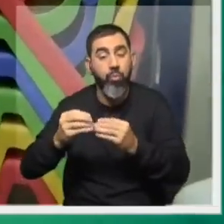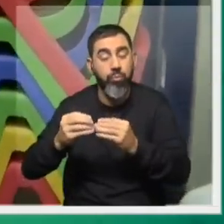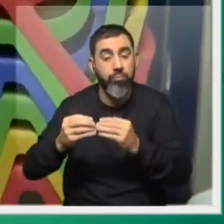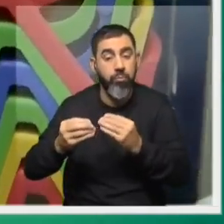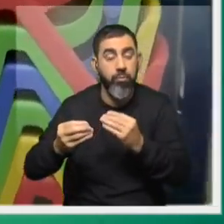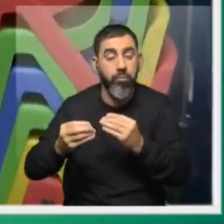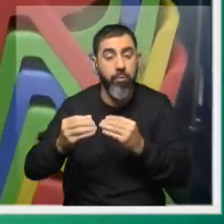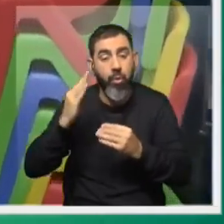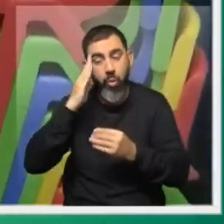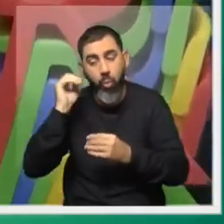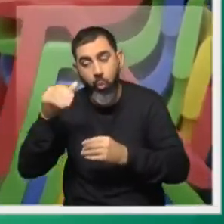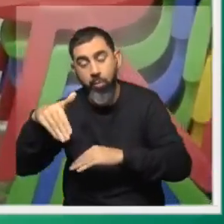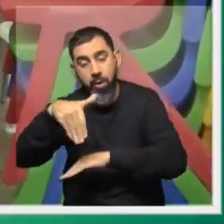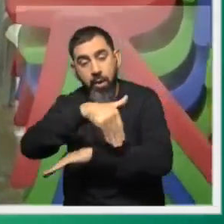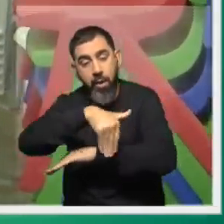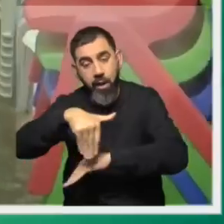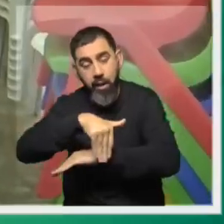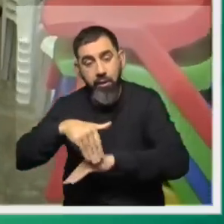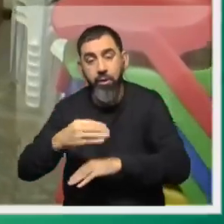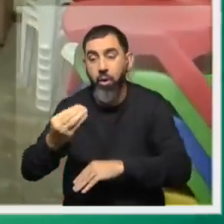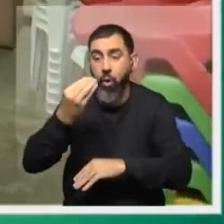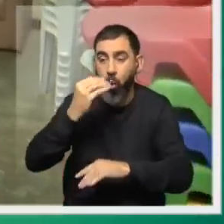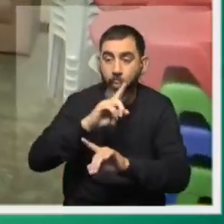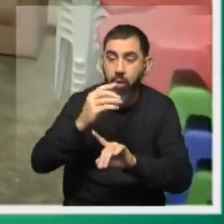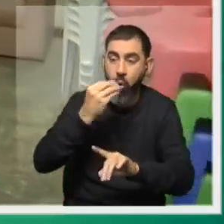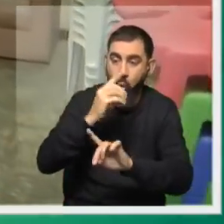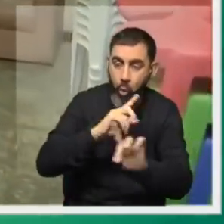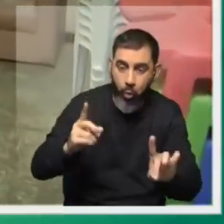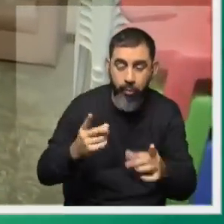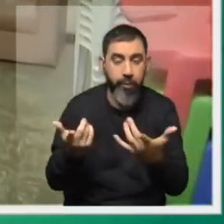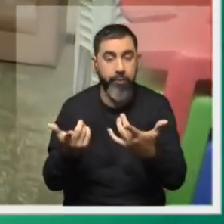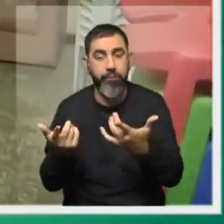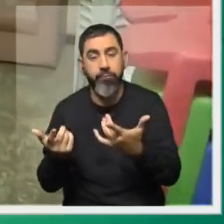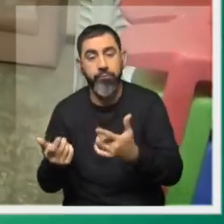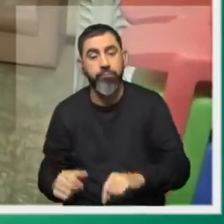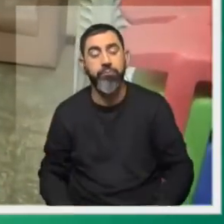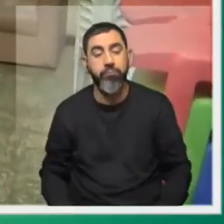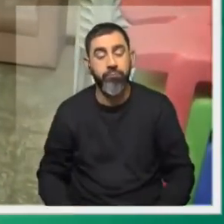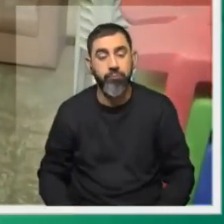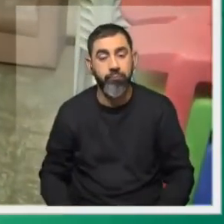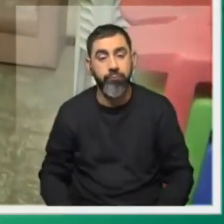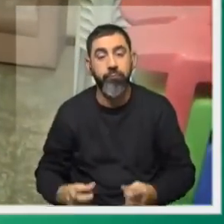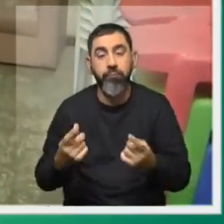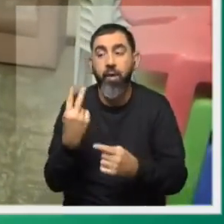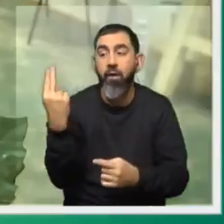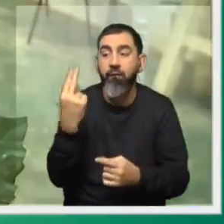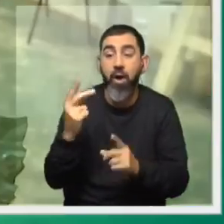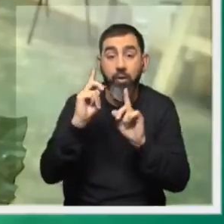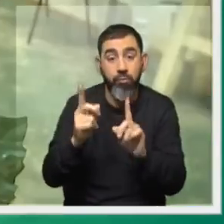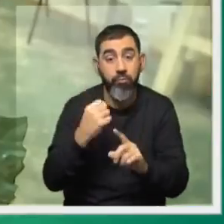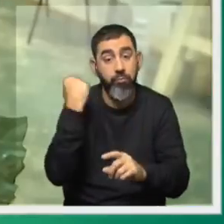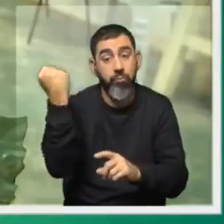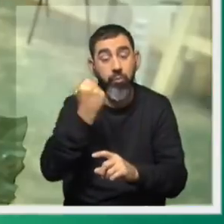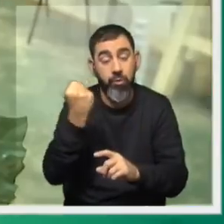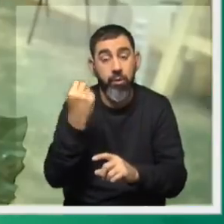la dormida en la calle era levantada se come ahí no se come ahí se bueno es también la necesidad de los baños que